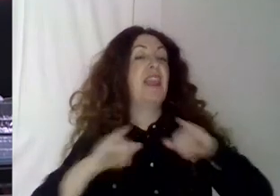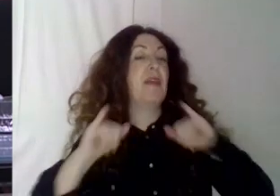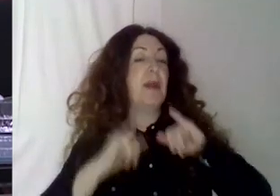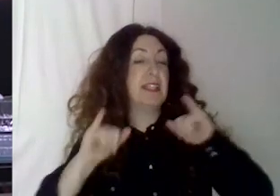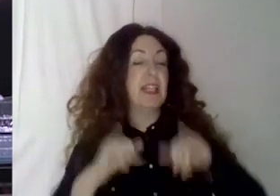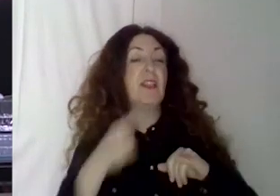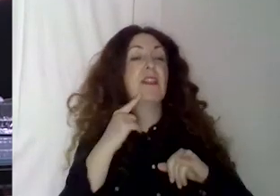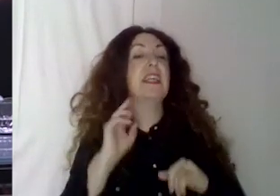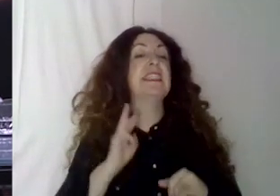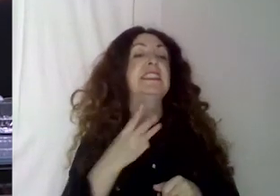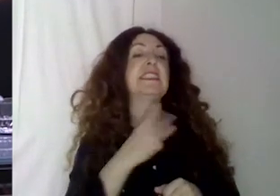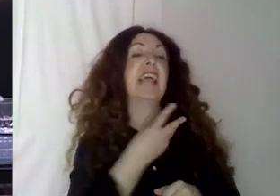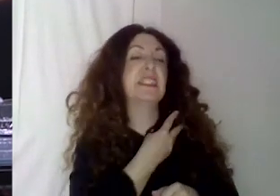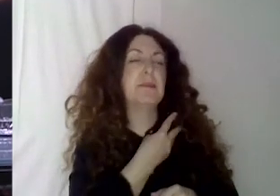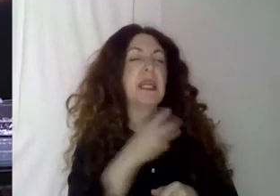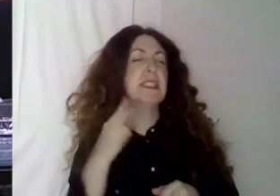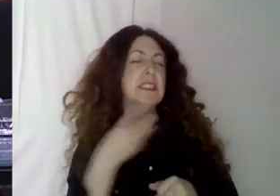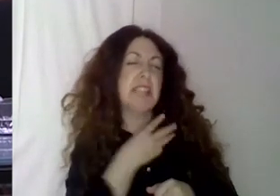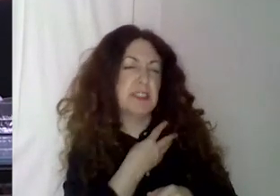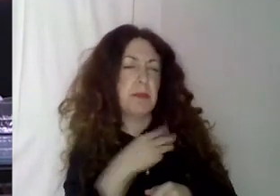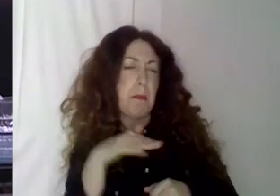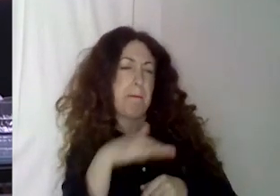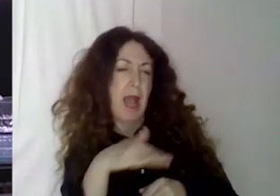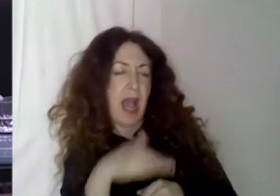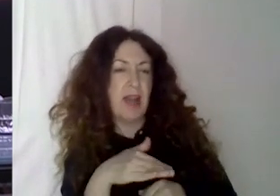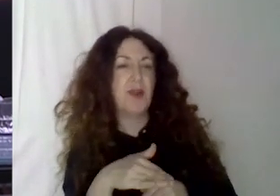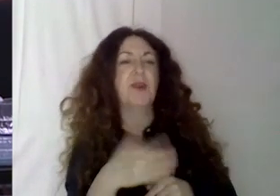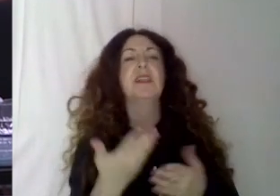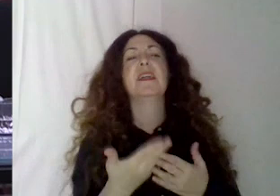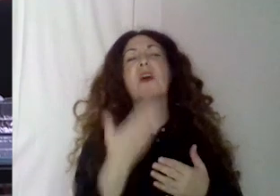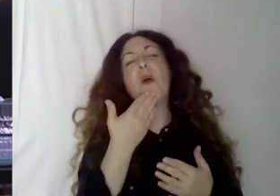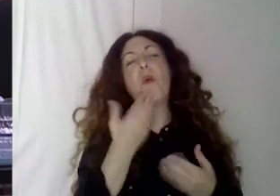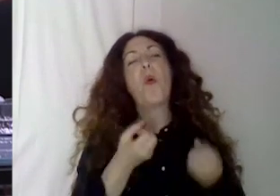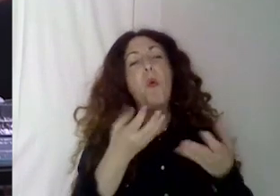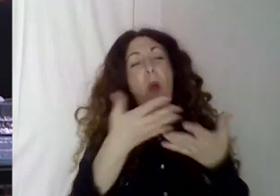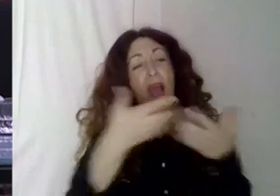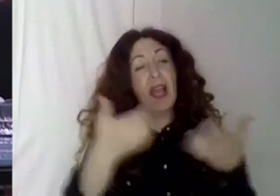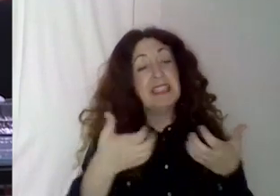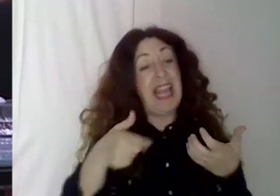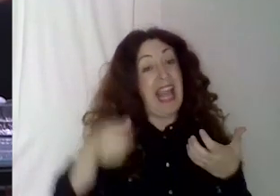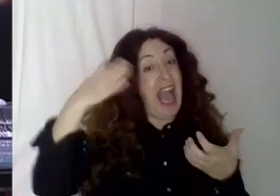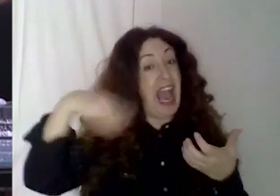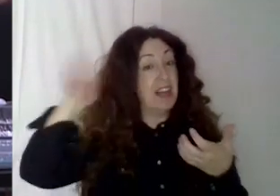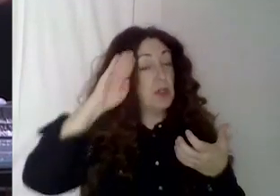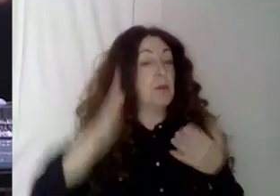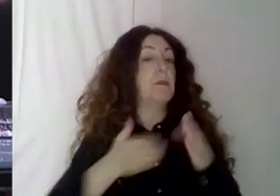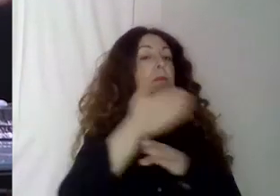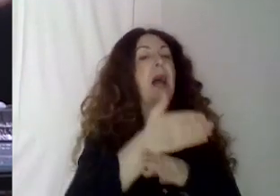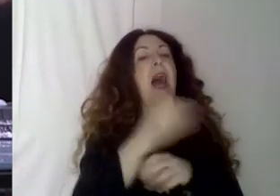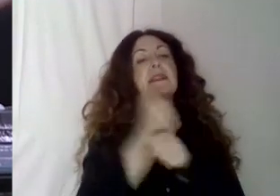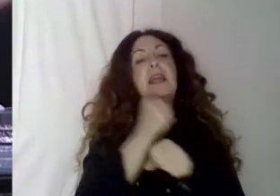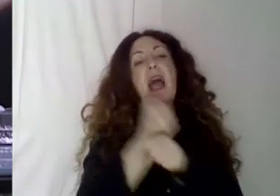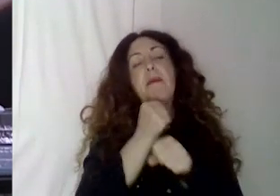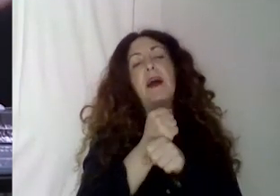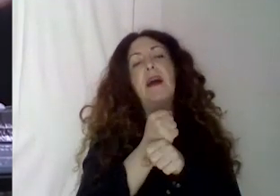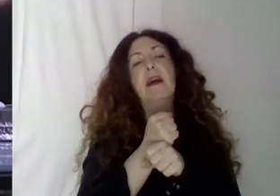historias, que es lo que todos queríamos en realidad, ¿no? Que acabe el día contando historias y no viendo el, digamos, el epítome absurdo de la biografía canalla, que es uno de